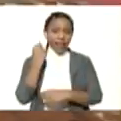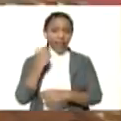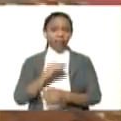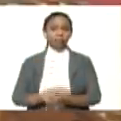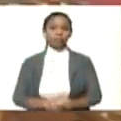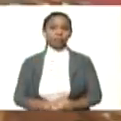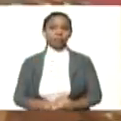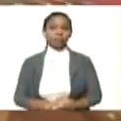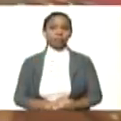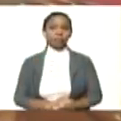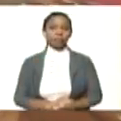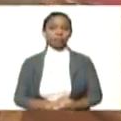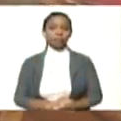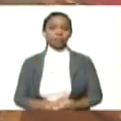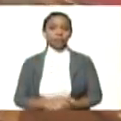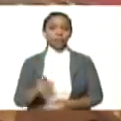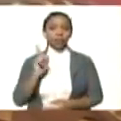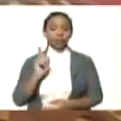que su